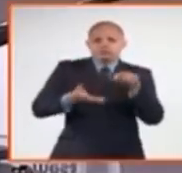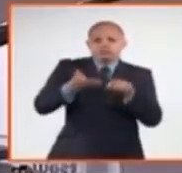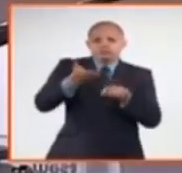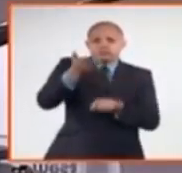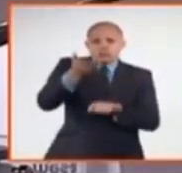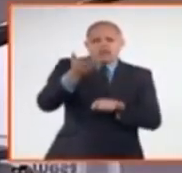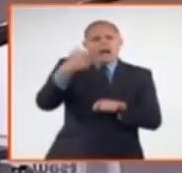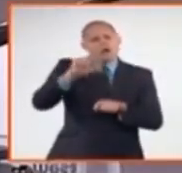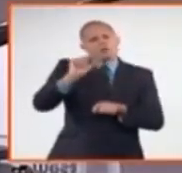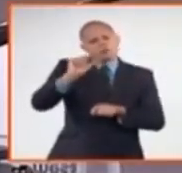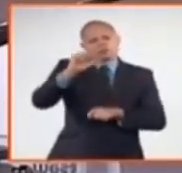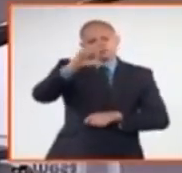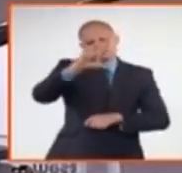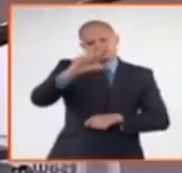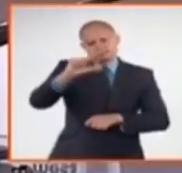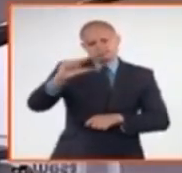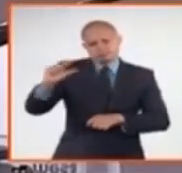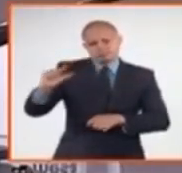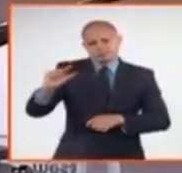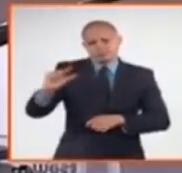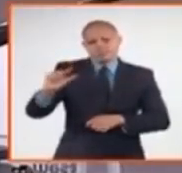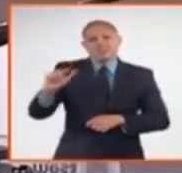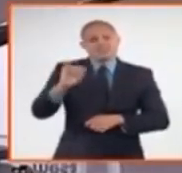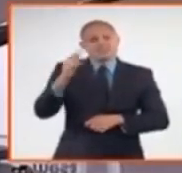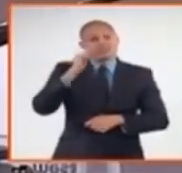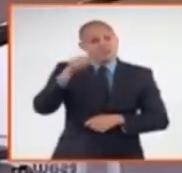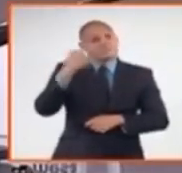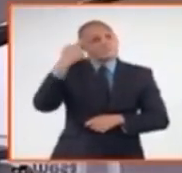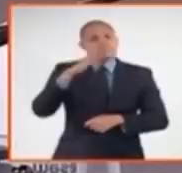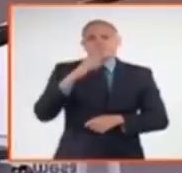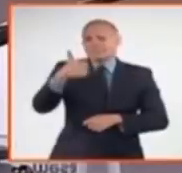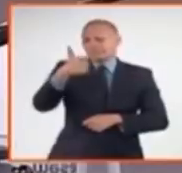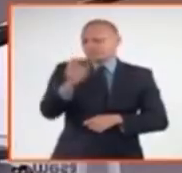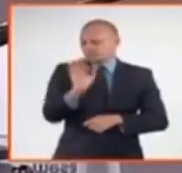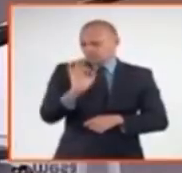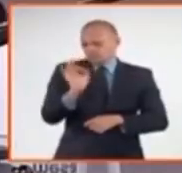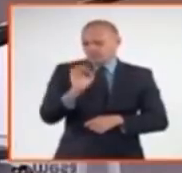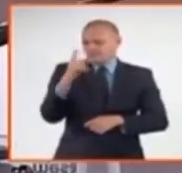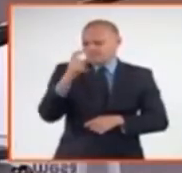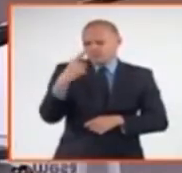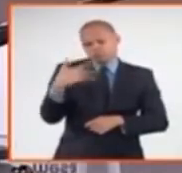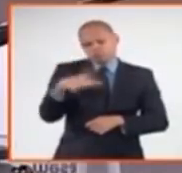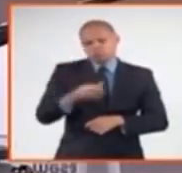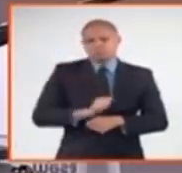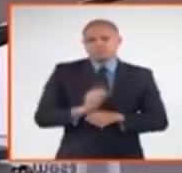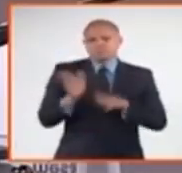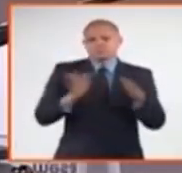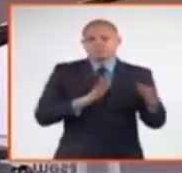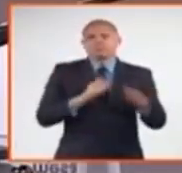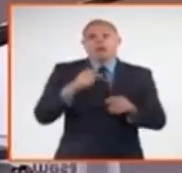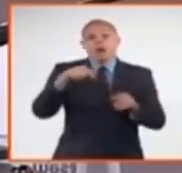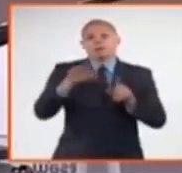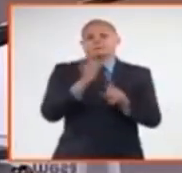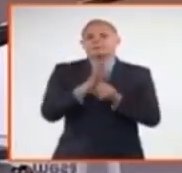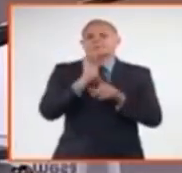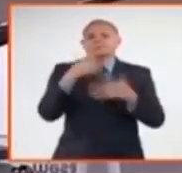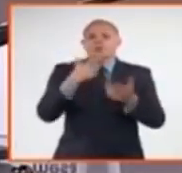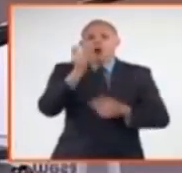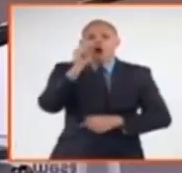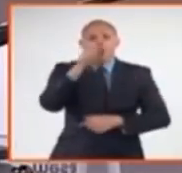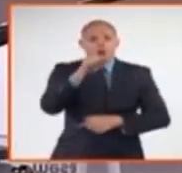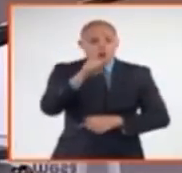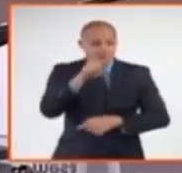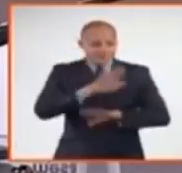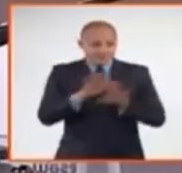todavía muestran una situación bien complicada en todo el territorio nacional me gustaría por eso comenzar hablando con el doctor eduardo mantiene